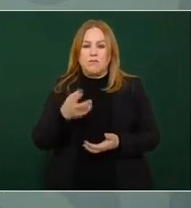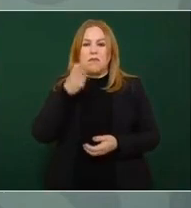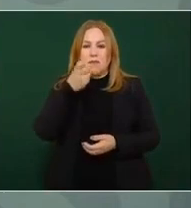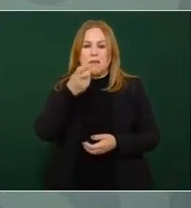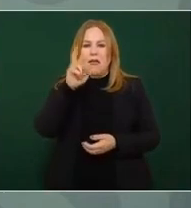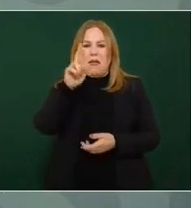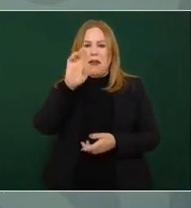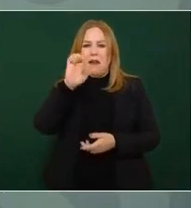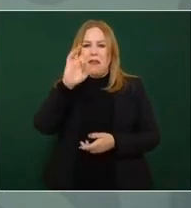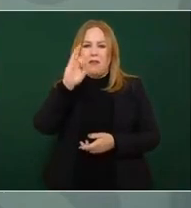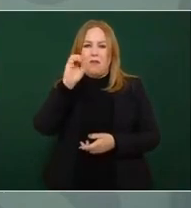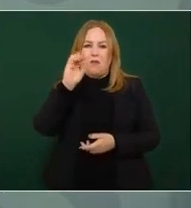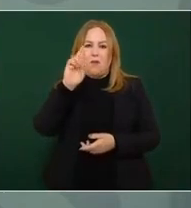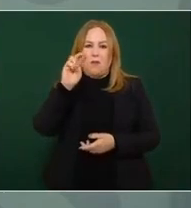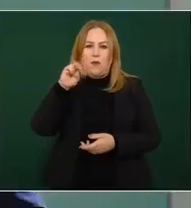lo mismo.